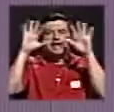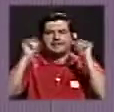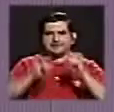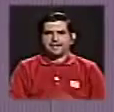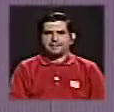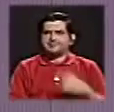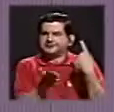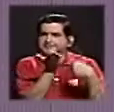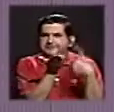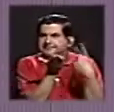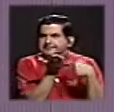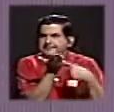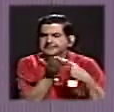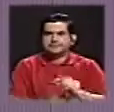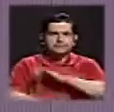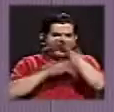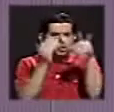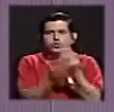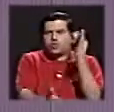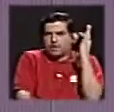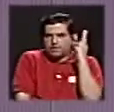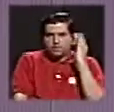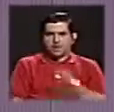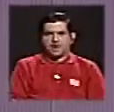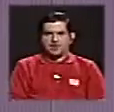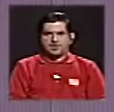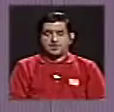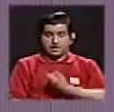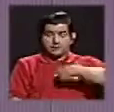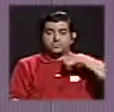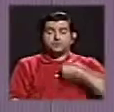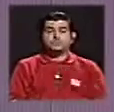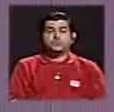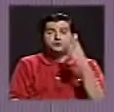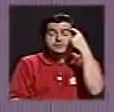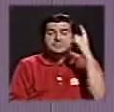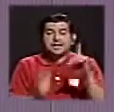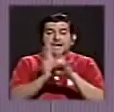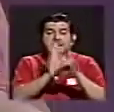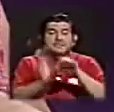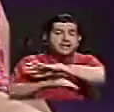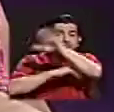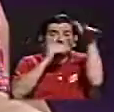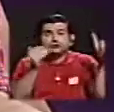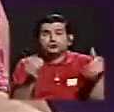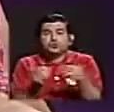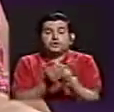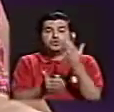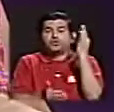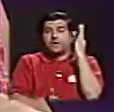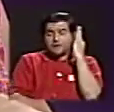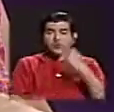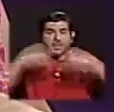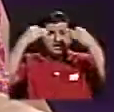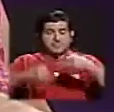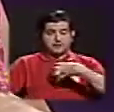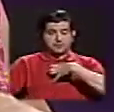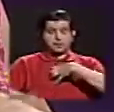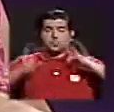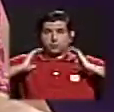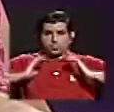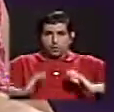porque hay un debate, todas las mujeres, y estamos por el derecho de todas las mujeres a decidir sobre su